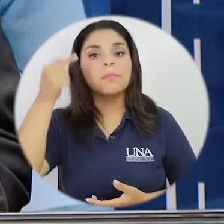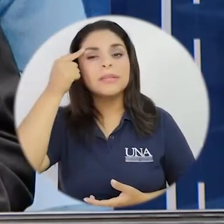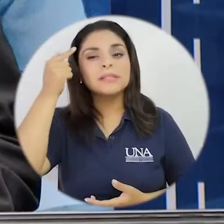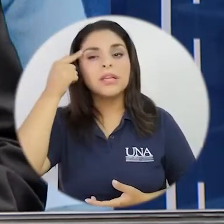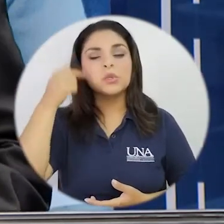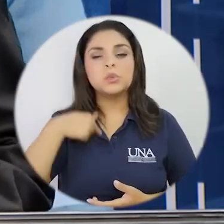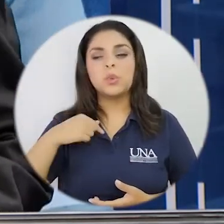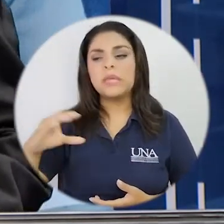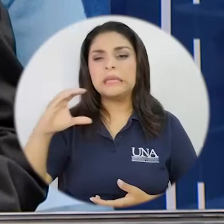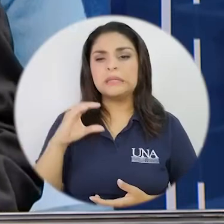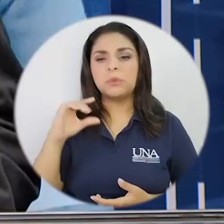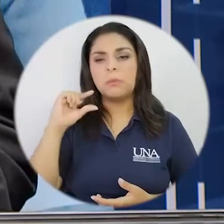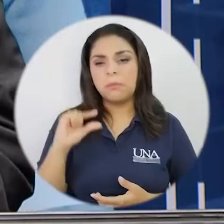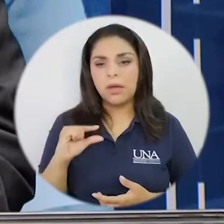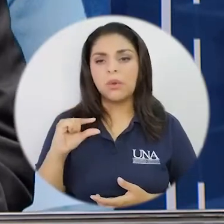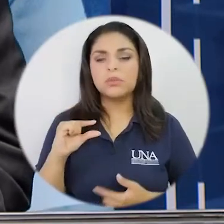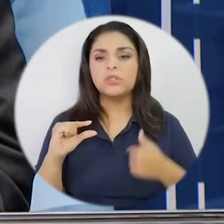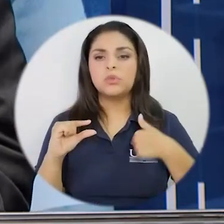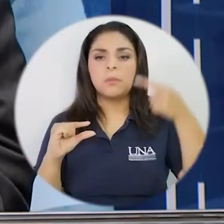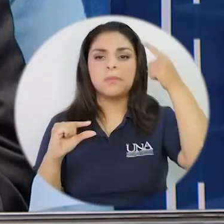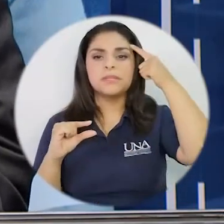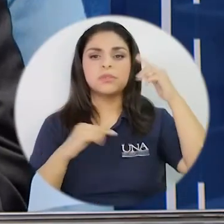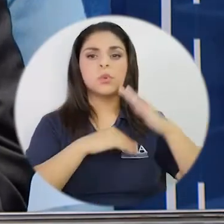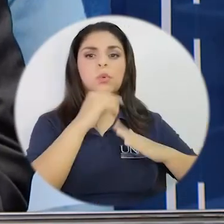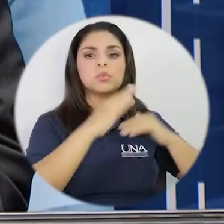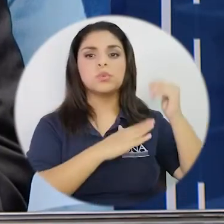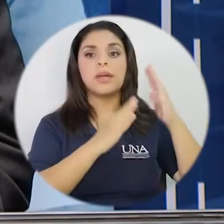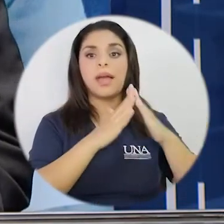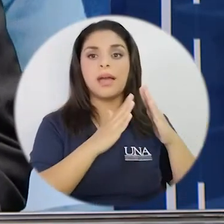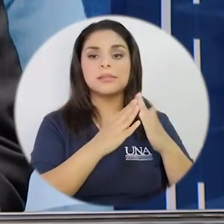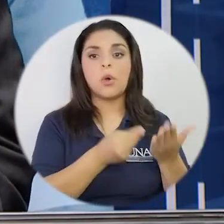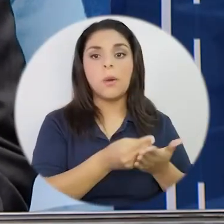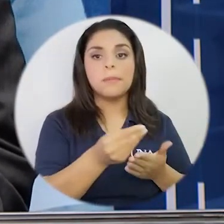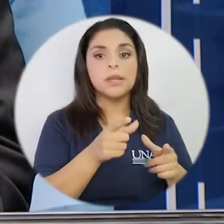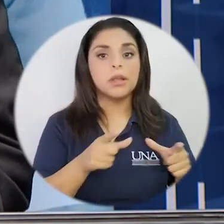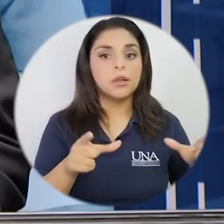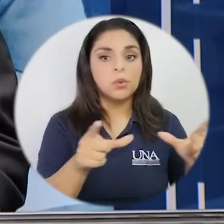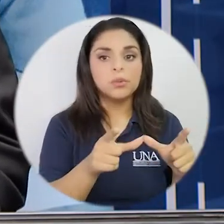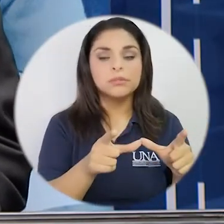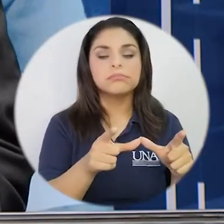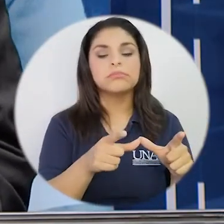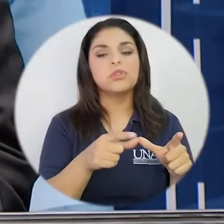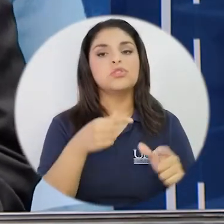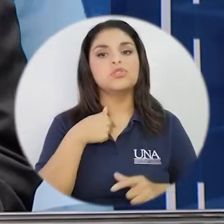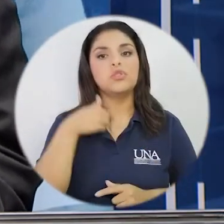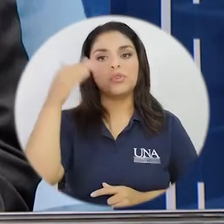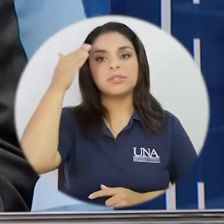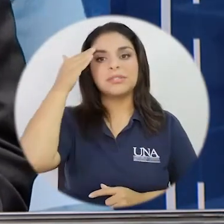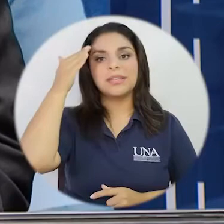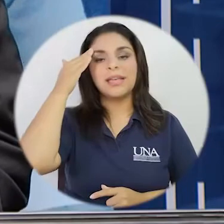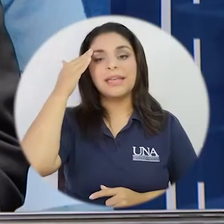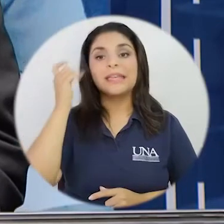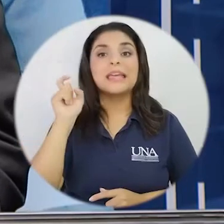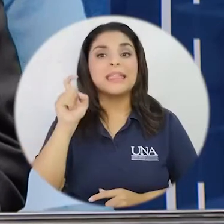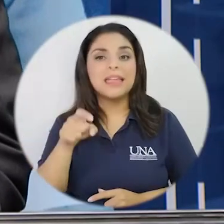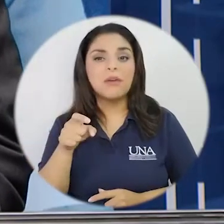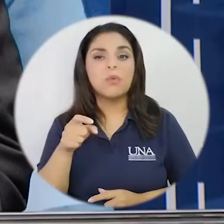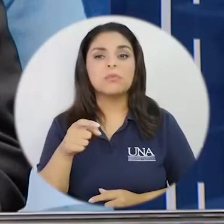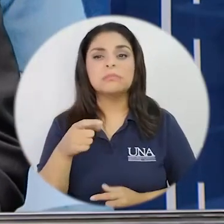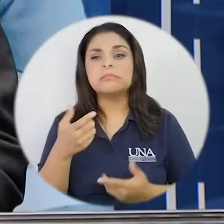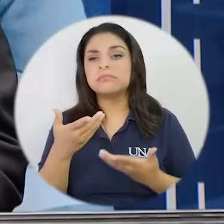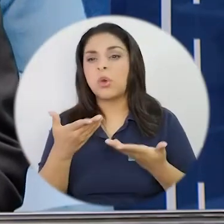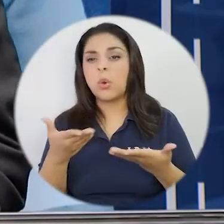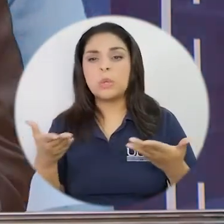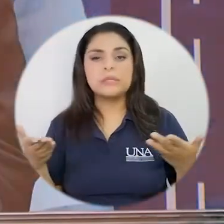estoy pensando, si tengo ingresos bajos, si estoy pensando en construir una casa, comprar un lote, bueno, yo ya sé que por un lado tengo que